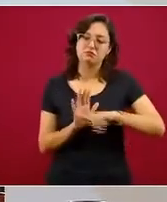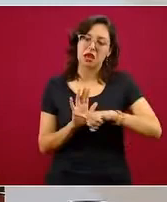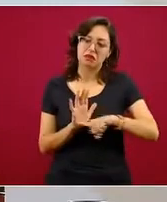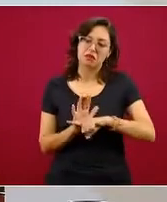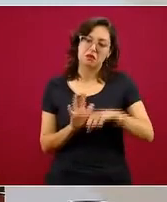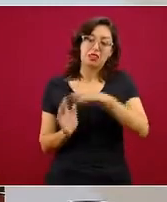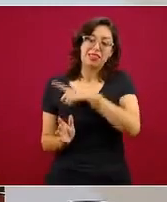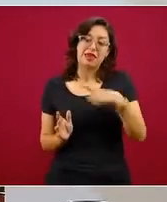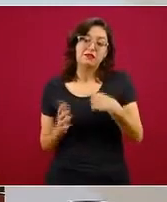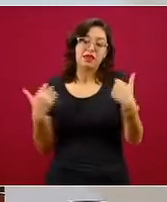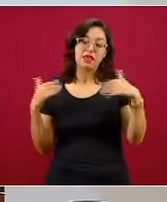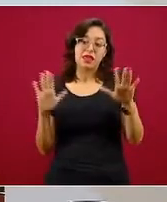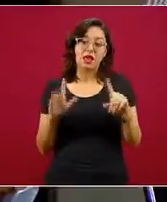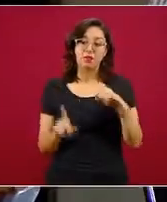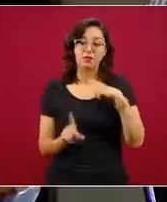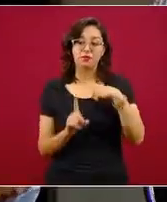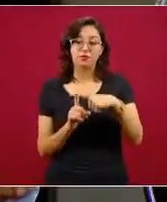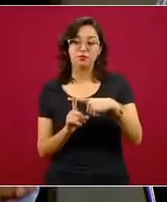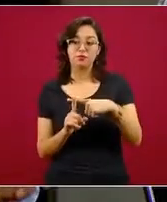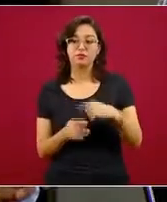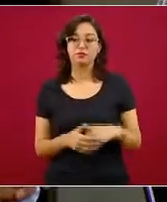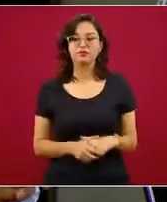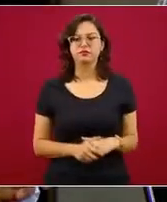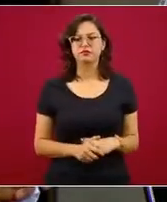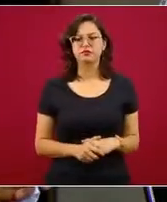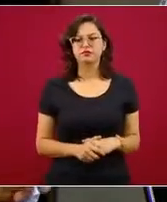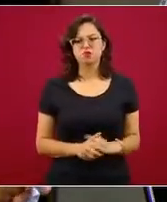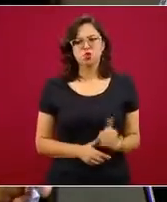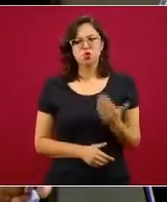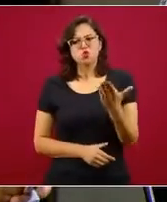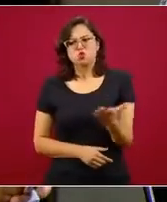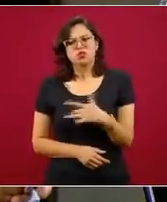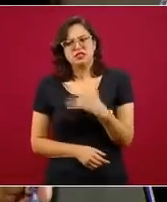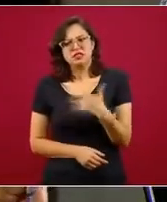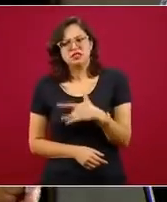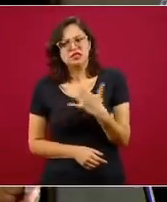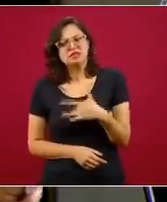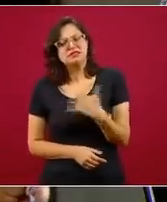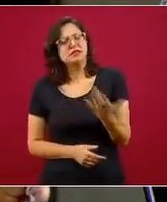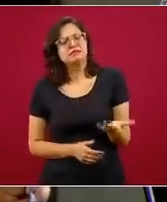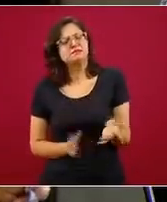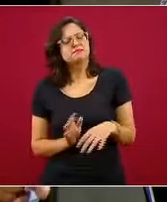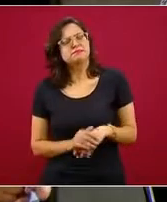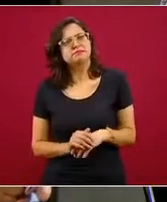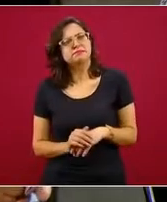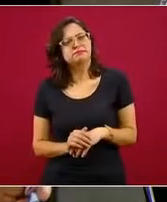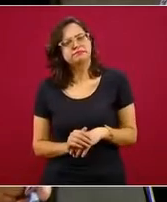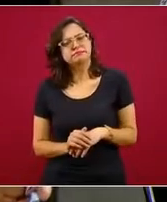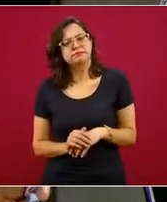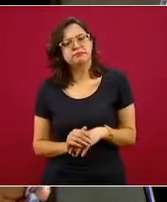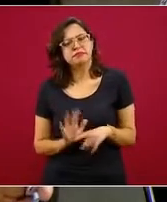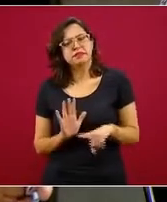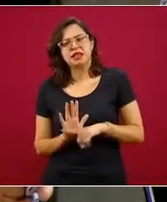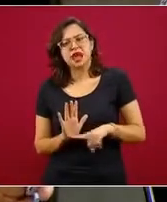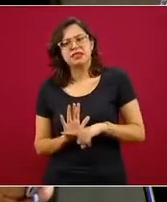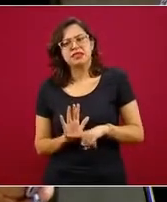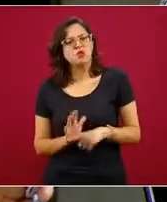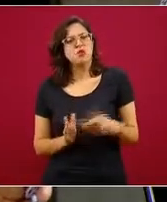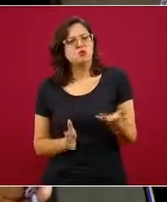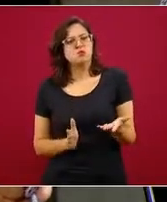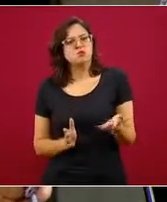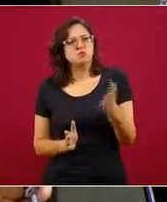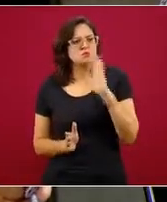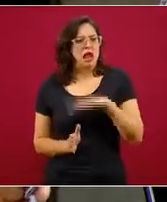sido positivos. ¿Ustedes qué lectura le dan entonces a estos falsos negativos? Me gustaría